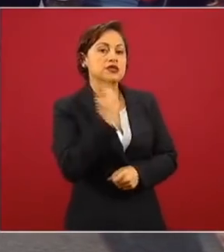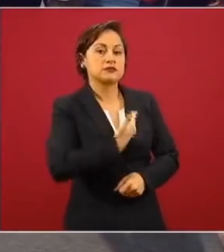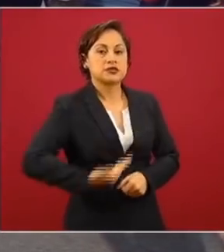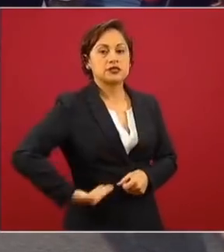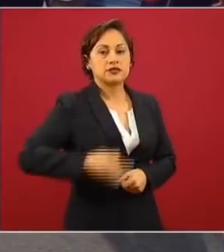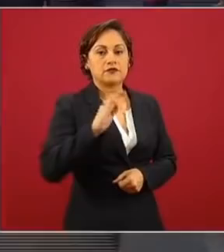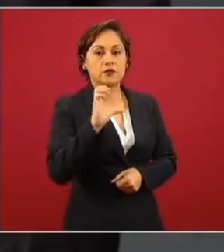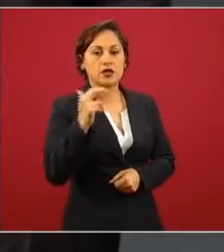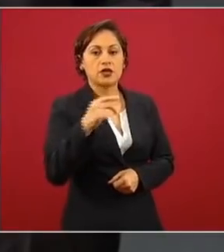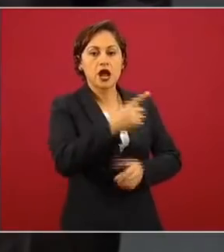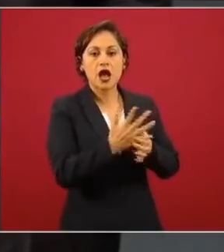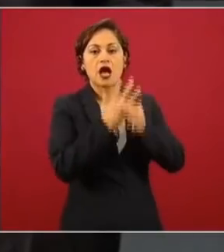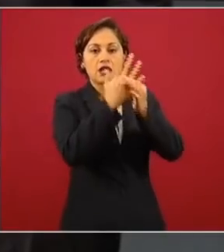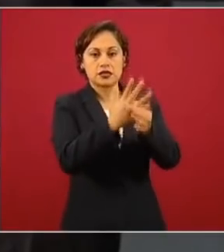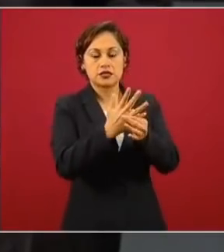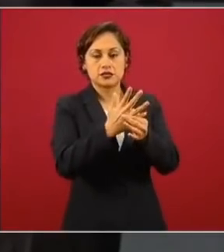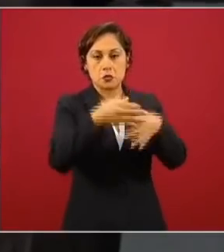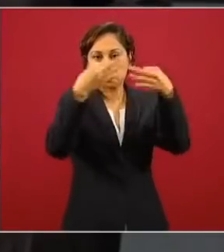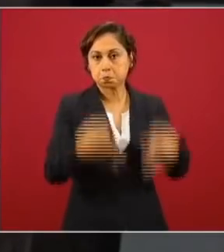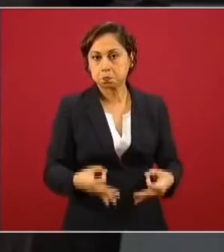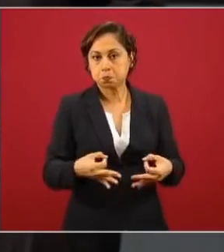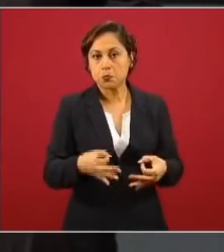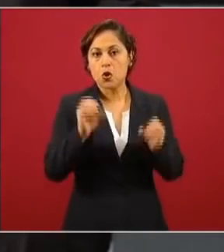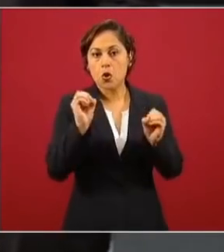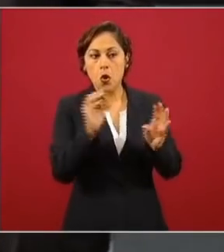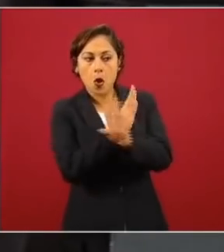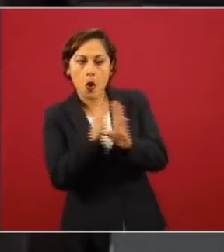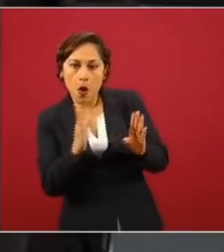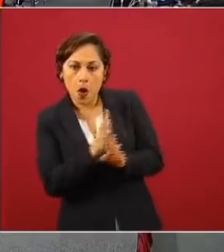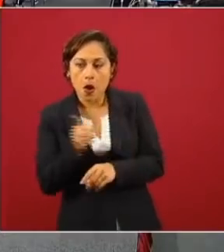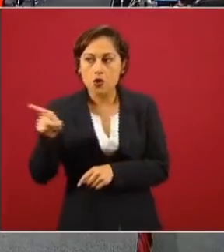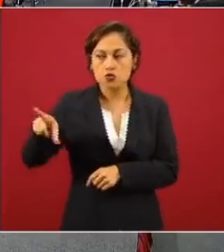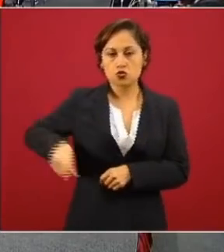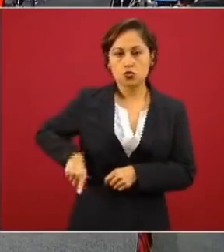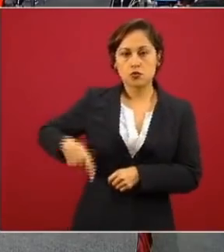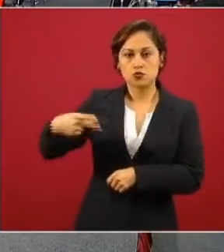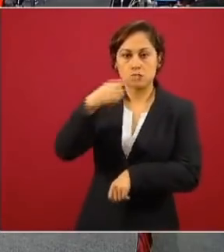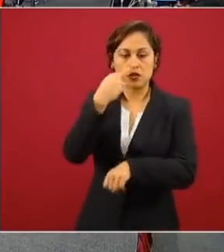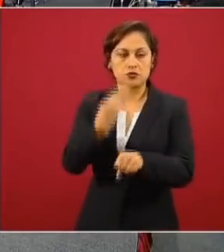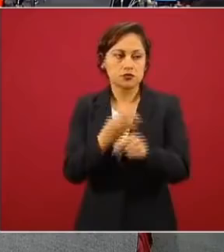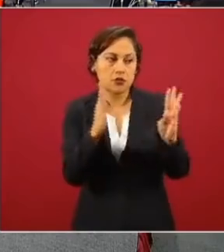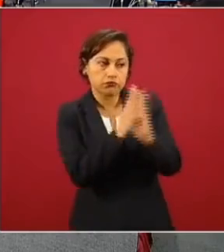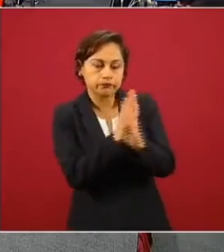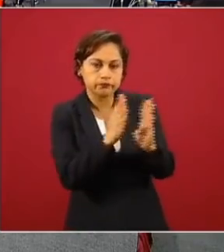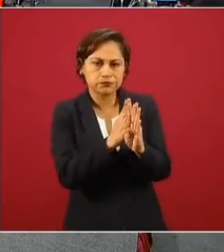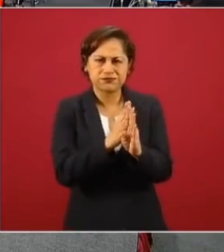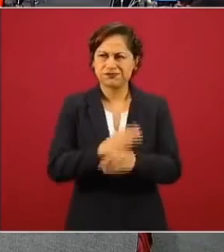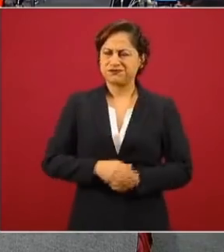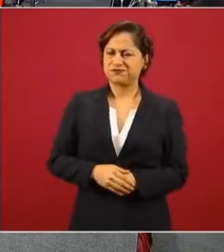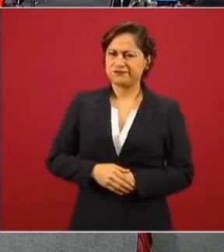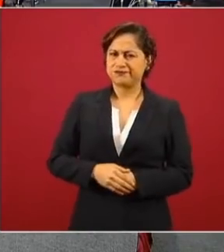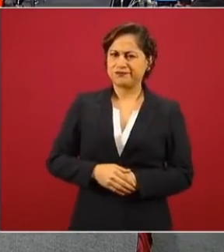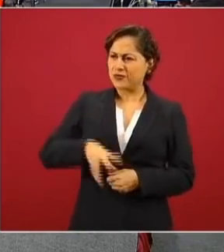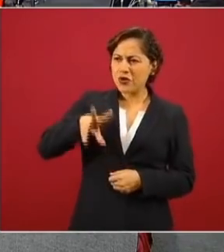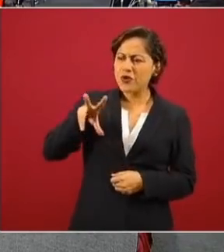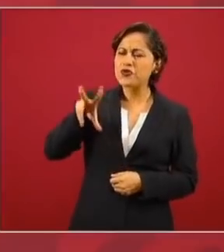y en todo caso también sería una cuestión de espionaje por parte del gobierno. No, ¿cuál espionaje? Si ya no hay,